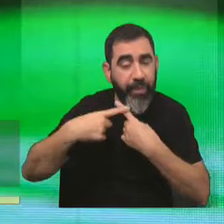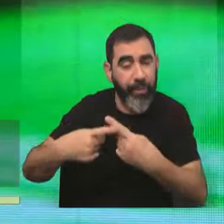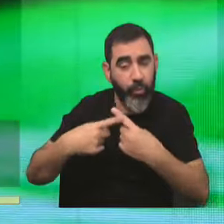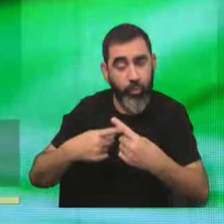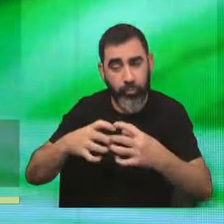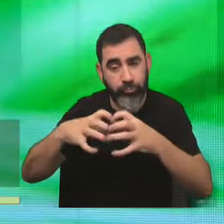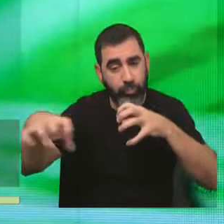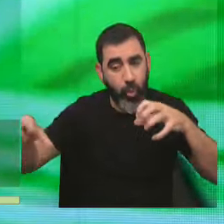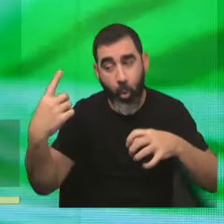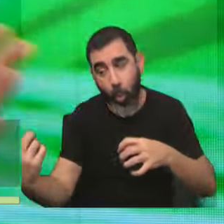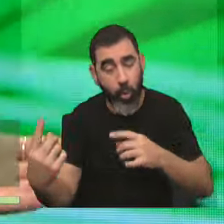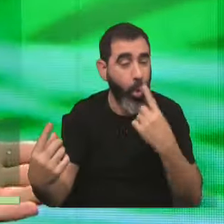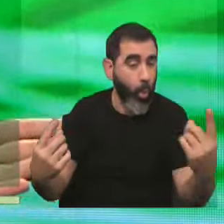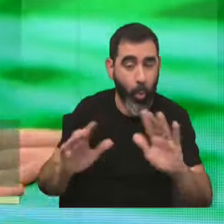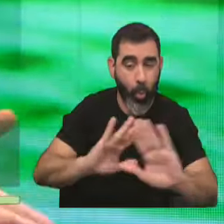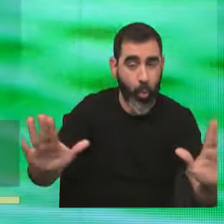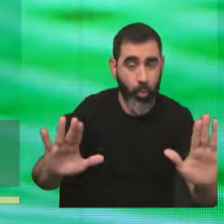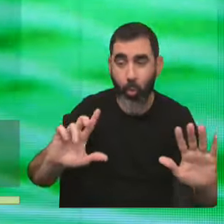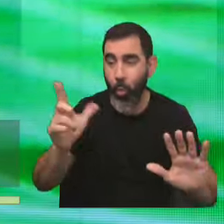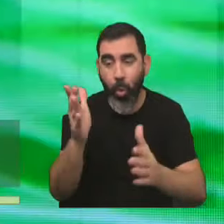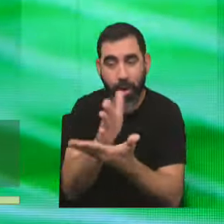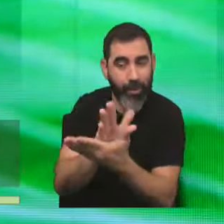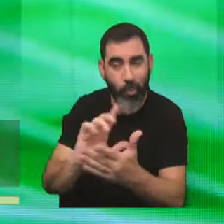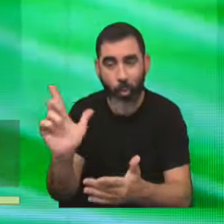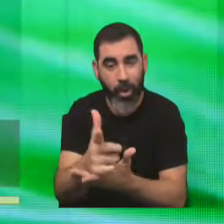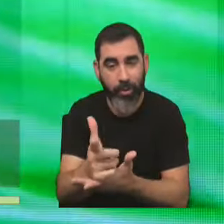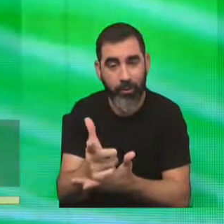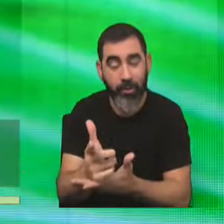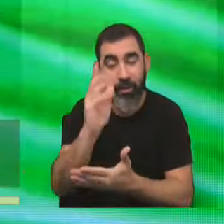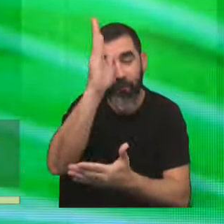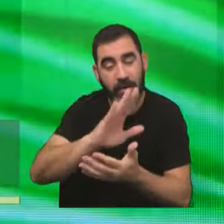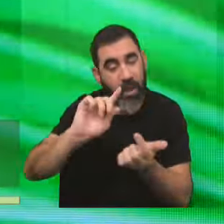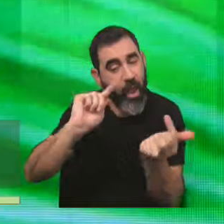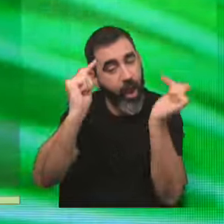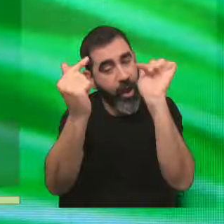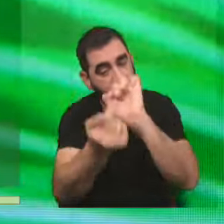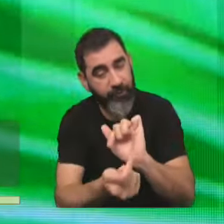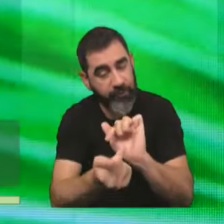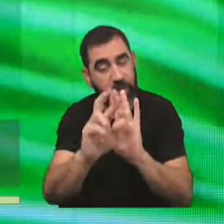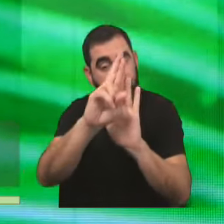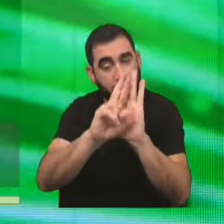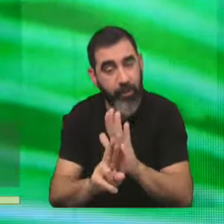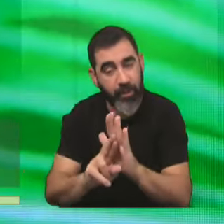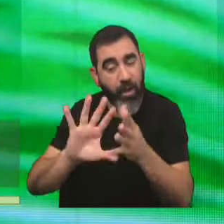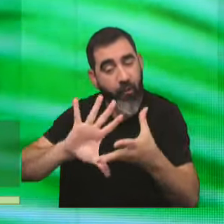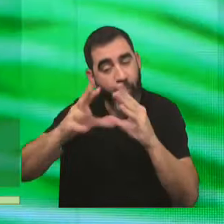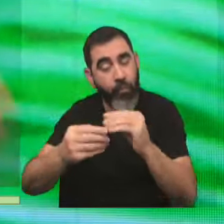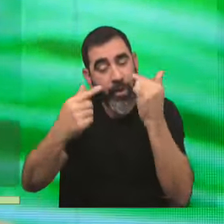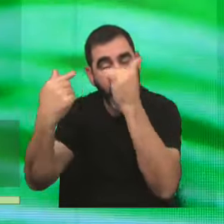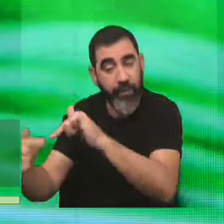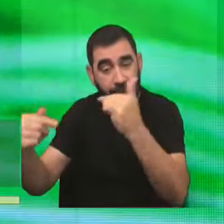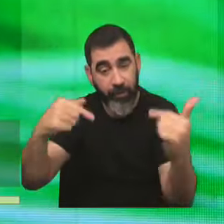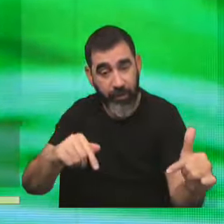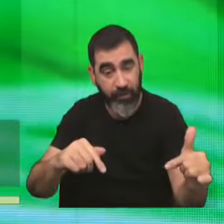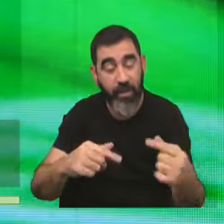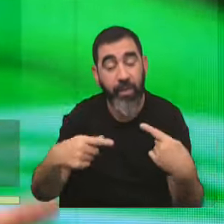para un lado muy radicalizado y al revés hay que reglamentar y pensar en otras formas de que el